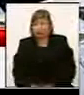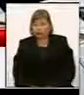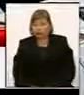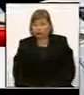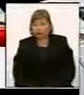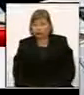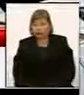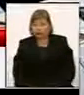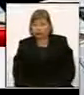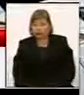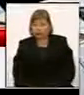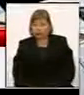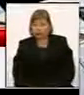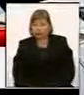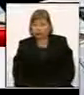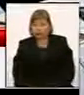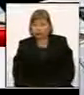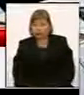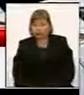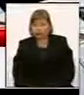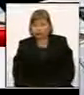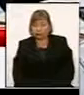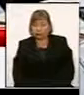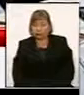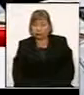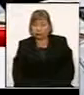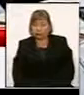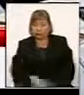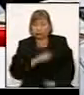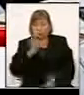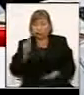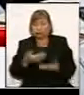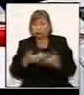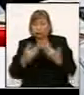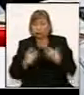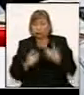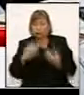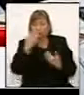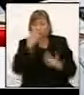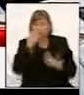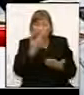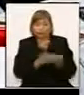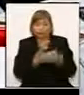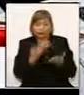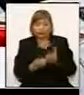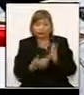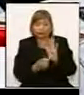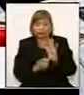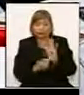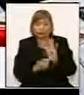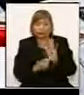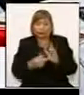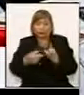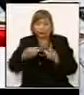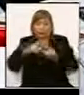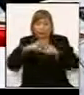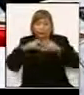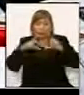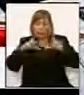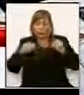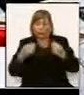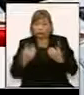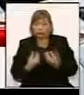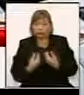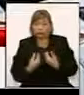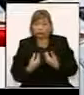algo, doctora, y todos lo tenemos. Si vemos acá el contorno que